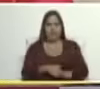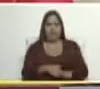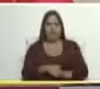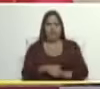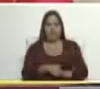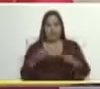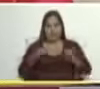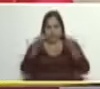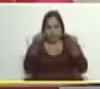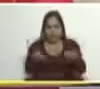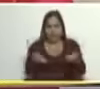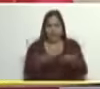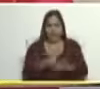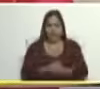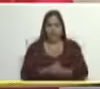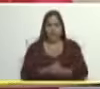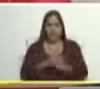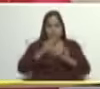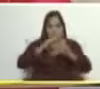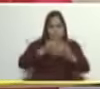elevadas anteriormente.